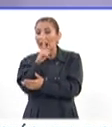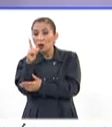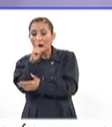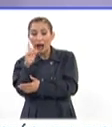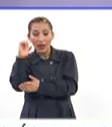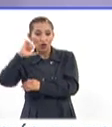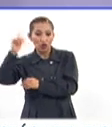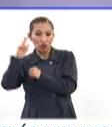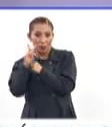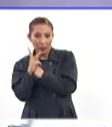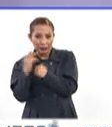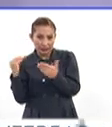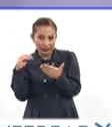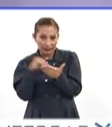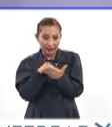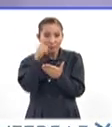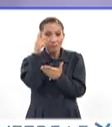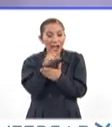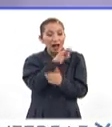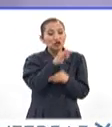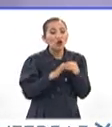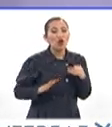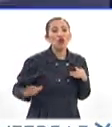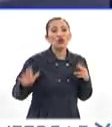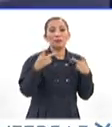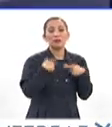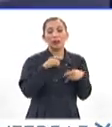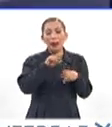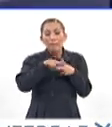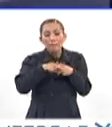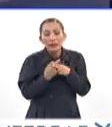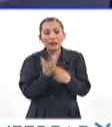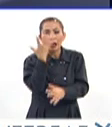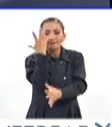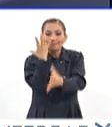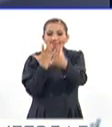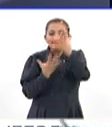lengua extranjera, al menos, para que toda la población empecemos a